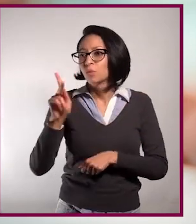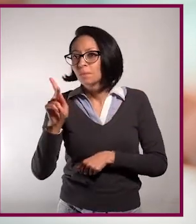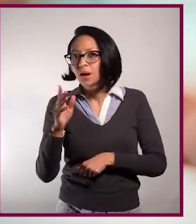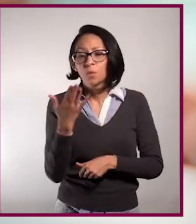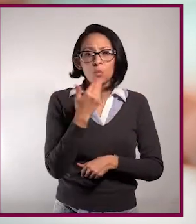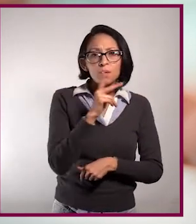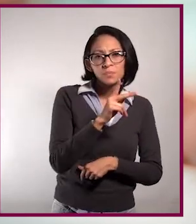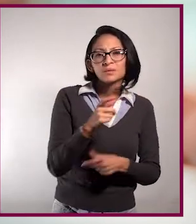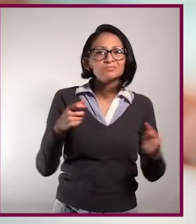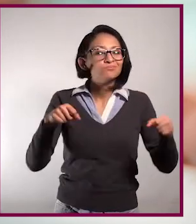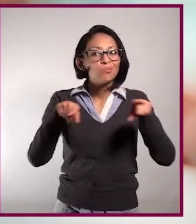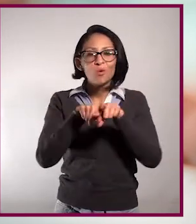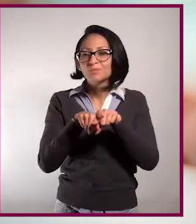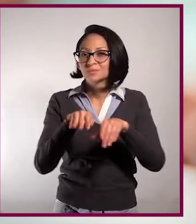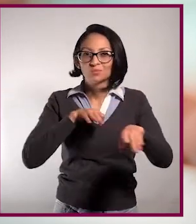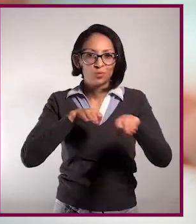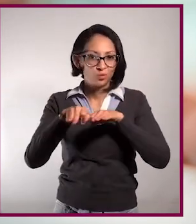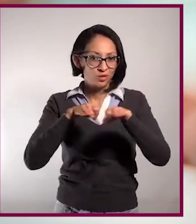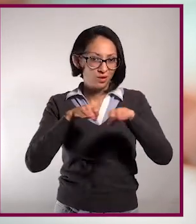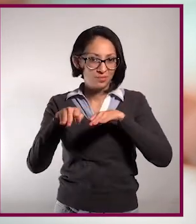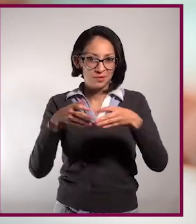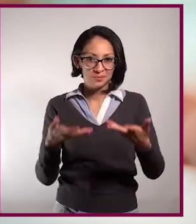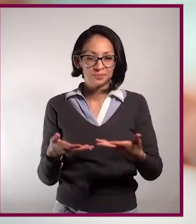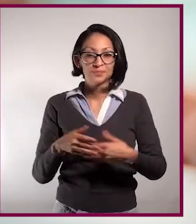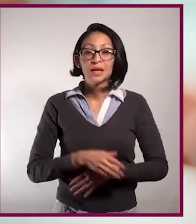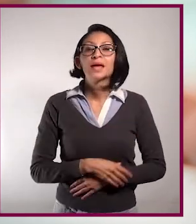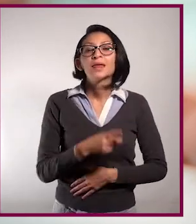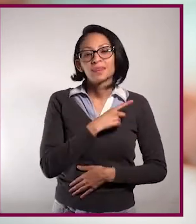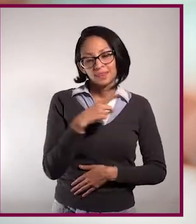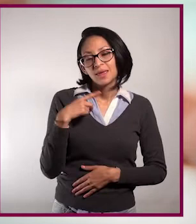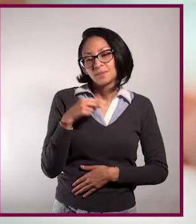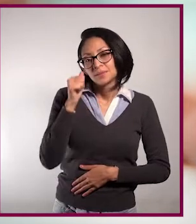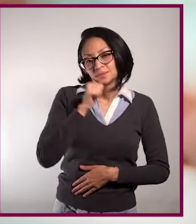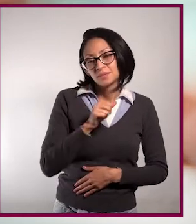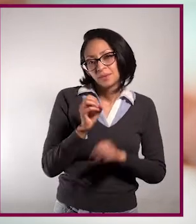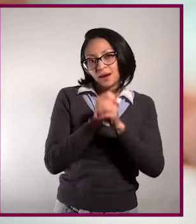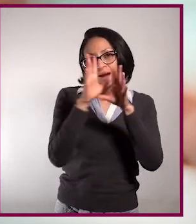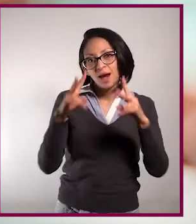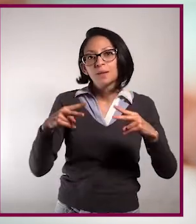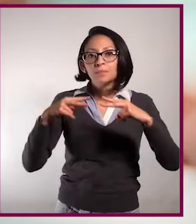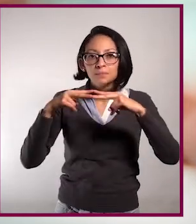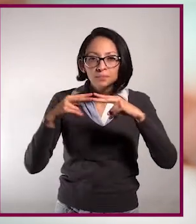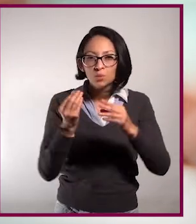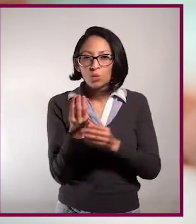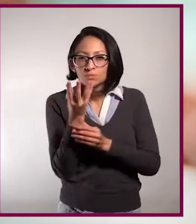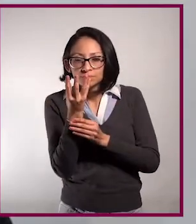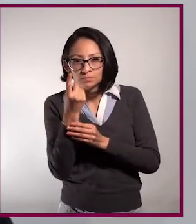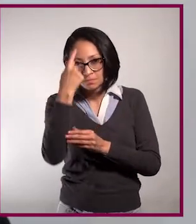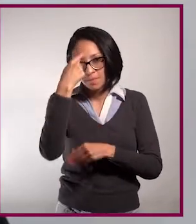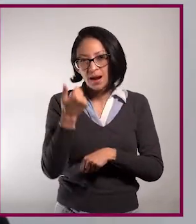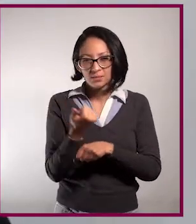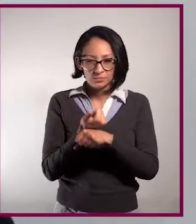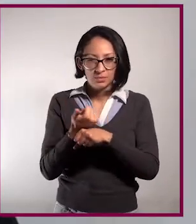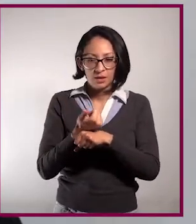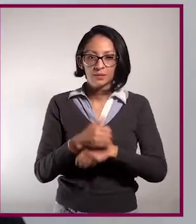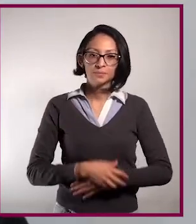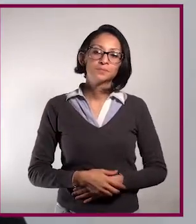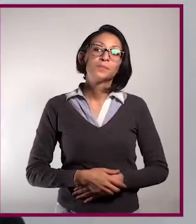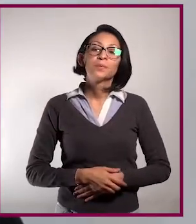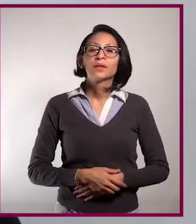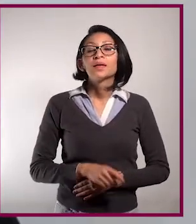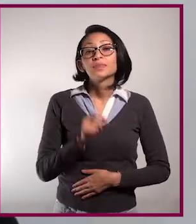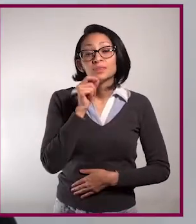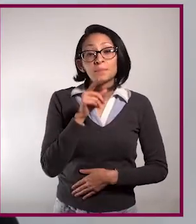sí, siempre que cuenten con los instrumentos para la gestión menstrual, como toallas sanitarias o copas menstruales. Por último,